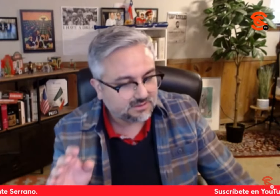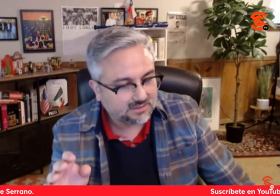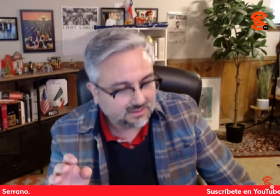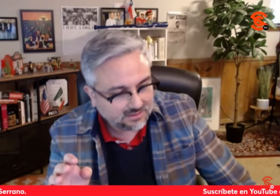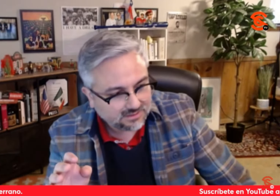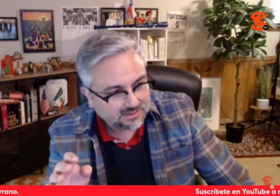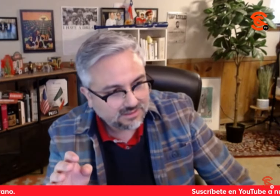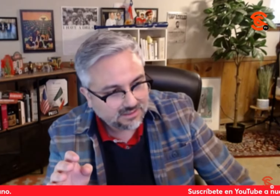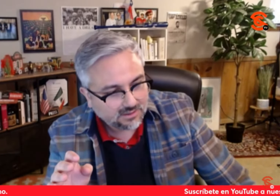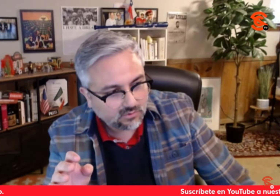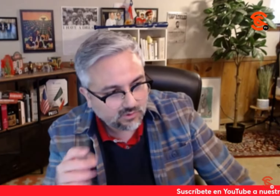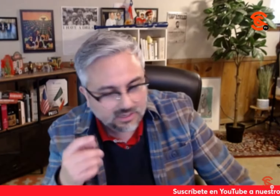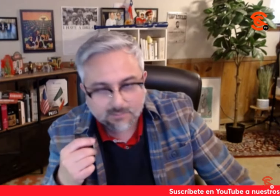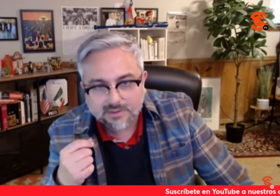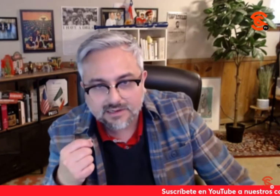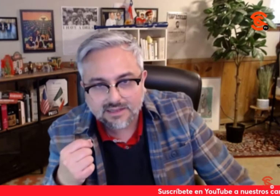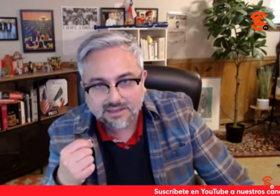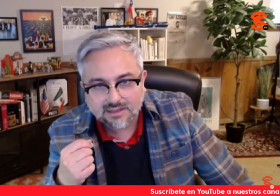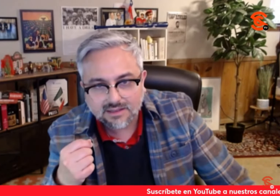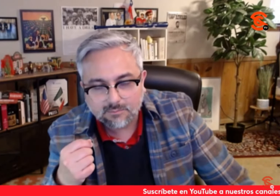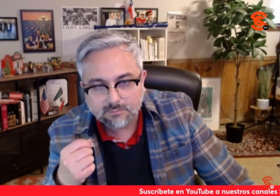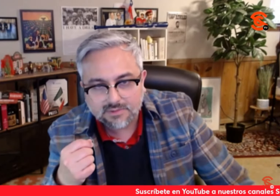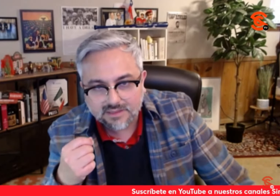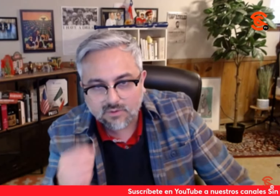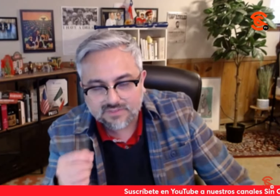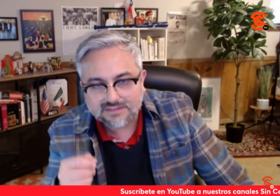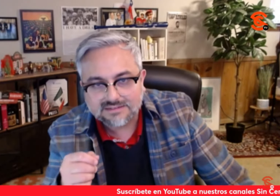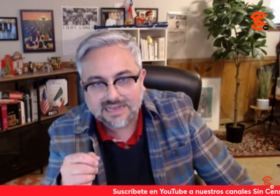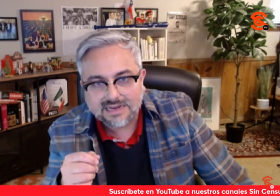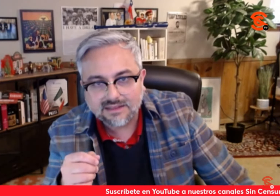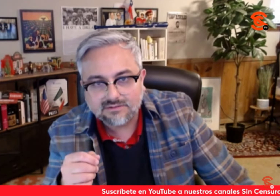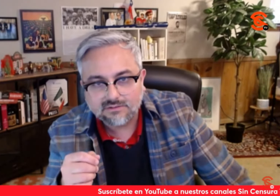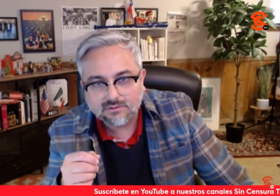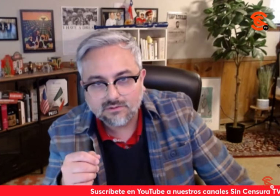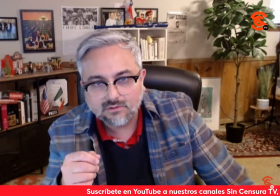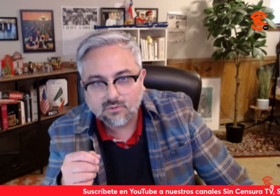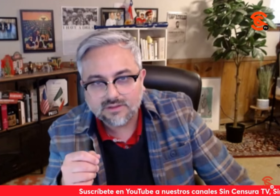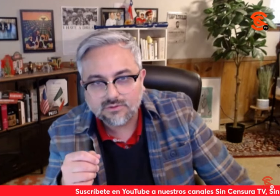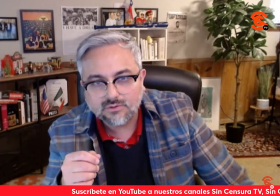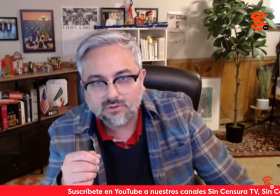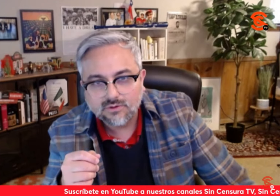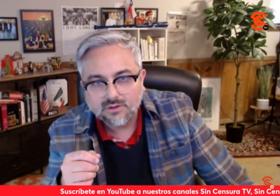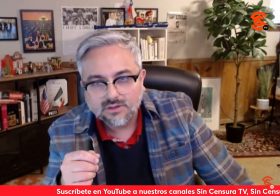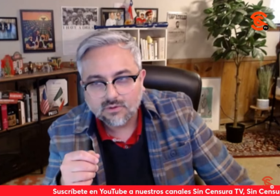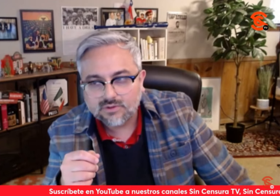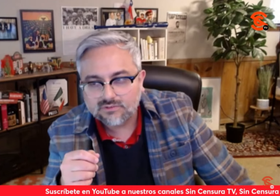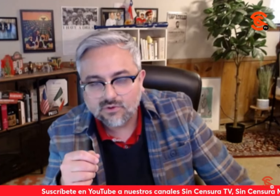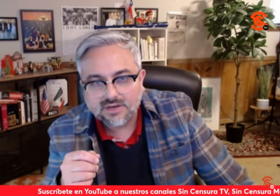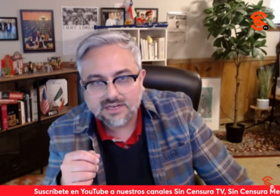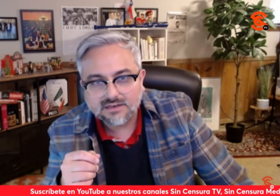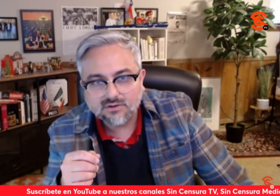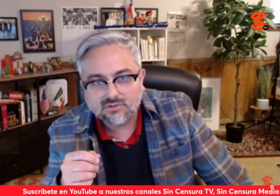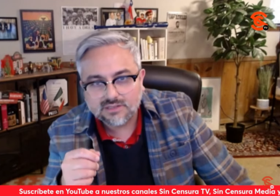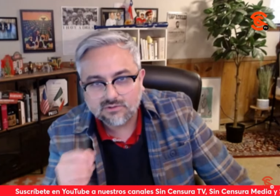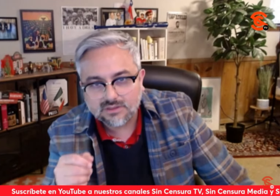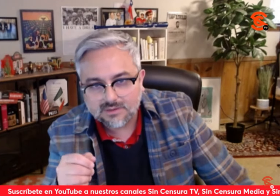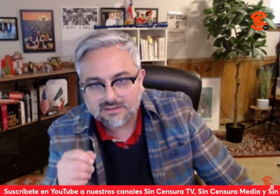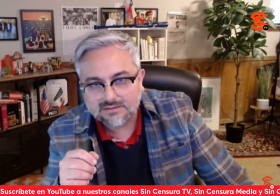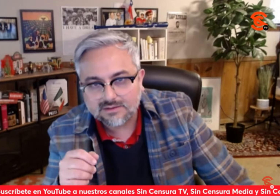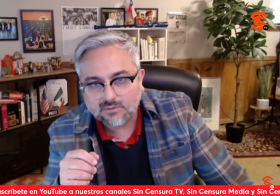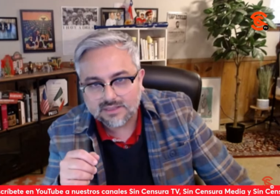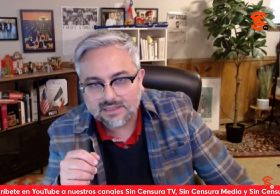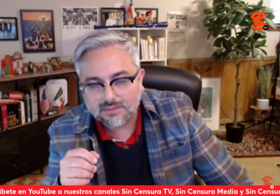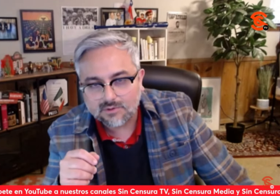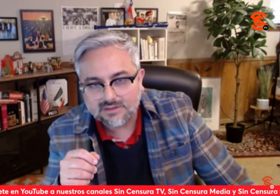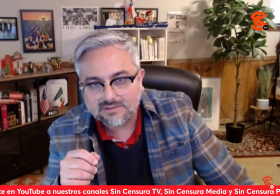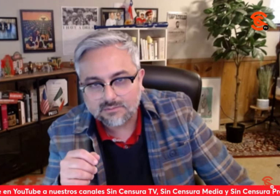¿no? Cuando le piden cuentas claras o cuando cuestionan los altos niveles